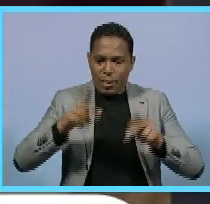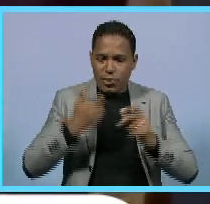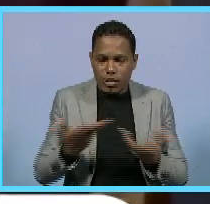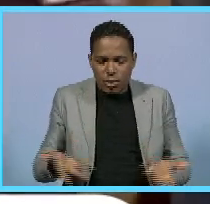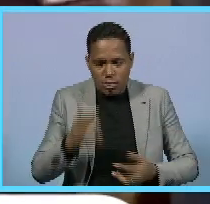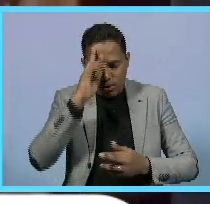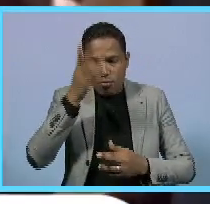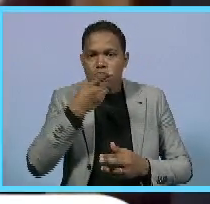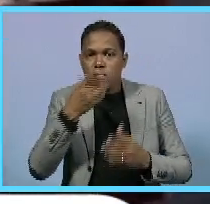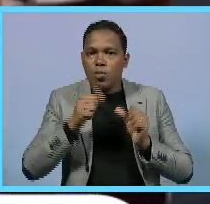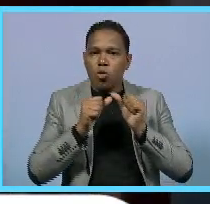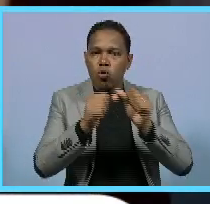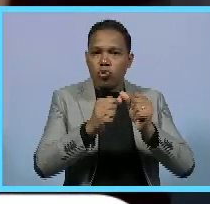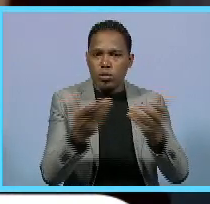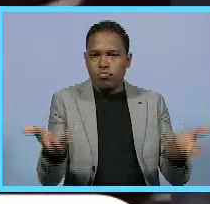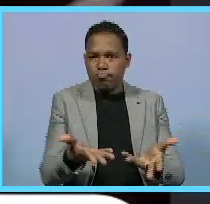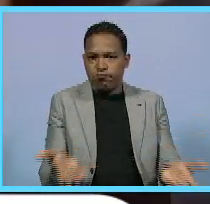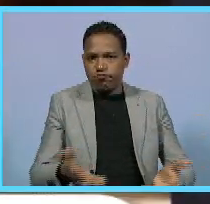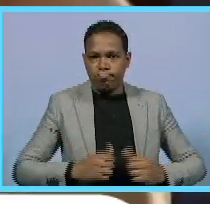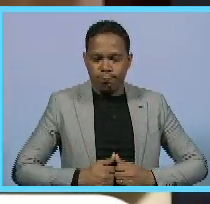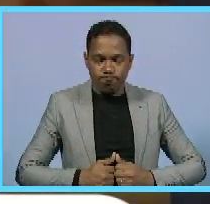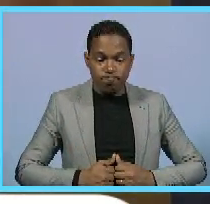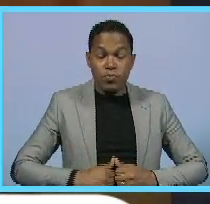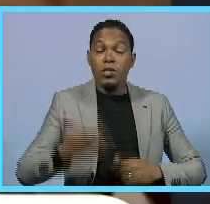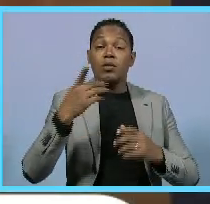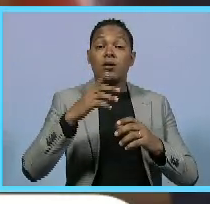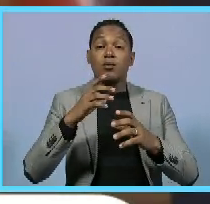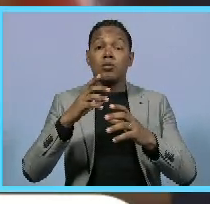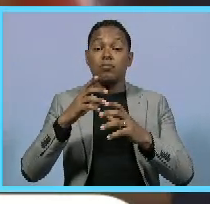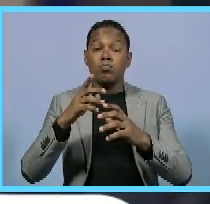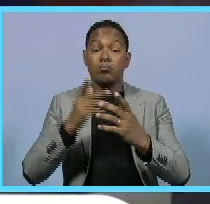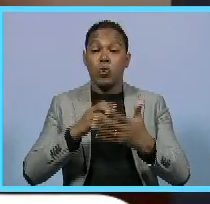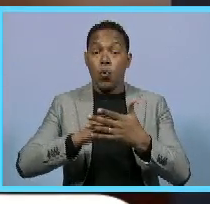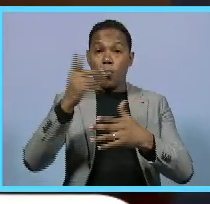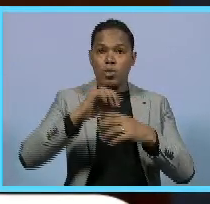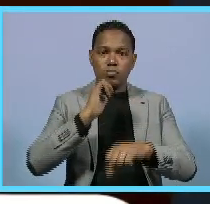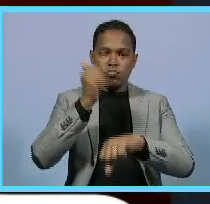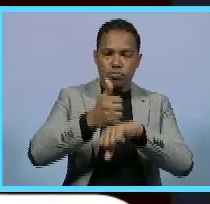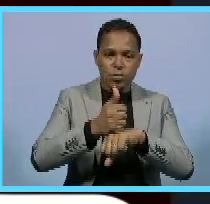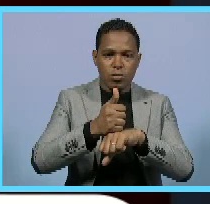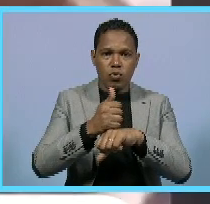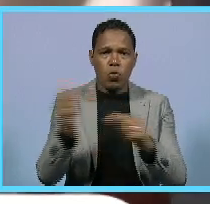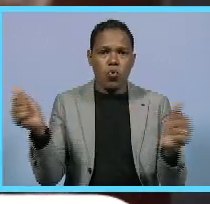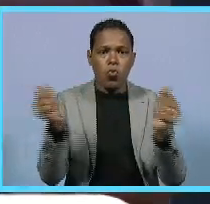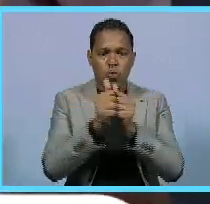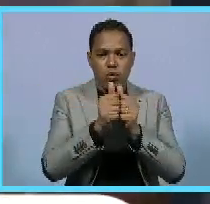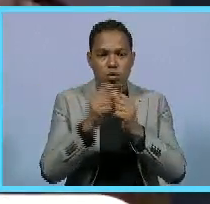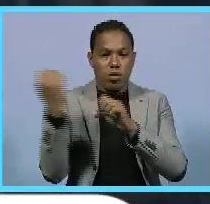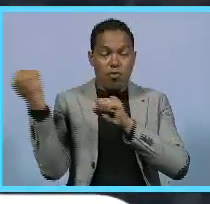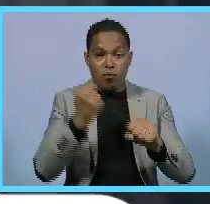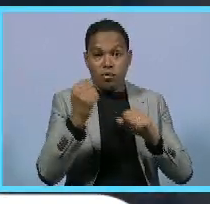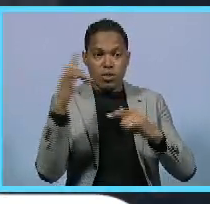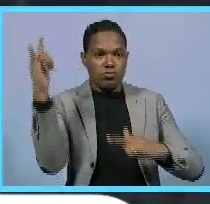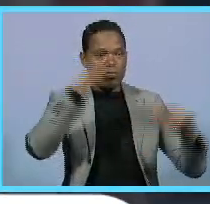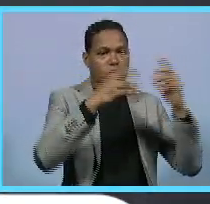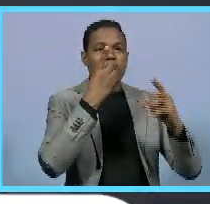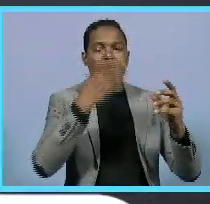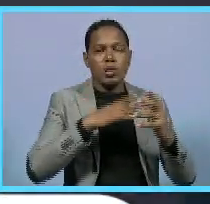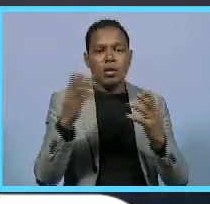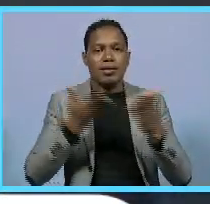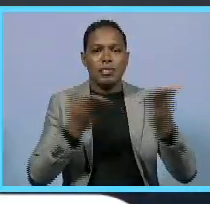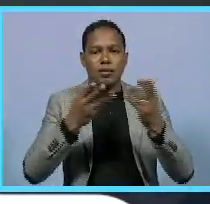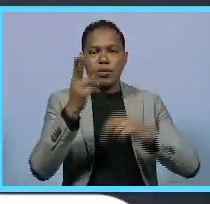estatus migratorio en territorio dominicano. Las intervenciones se efectuaron en coordinación con la Fuerza Aérea Dominicana y el Servicio Nacional